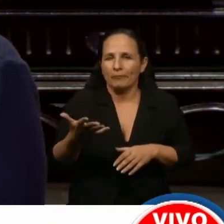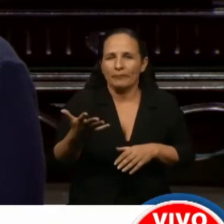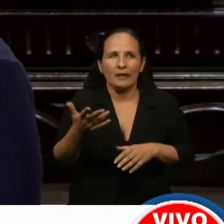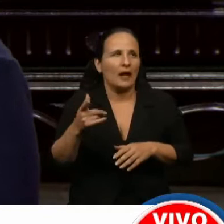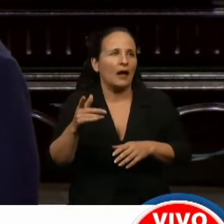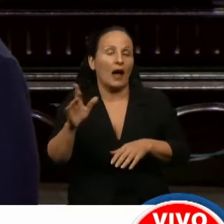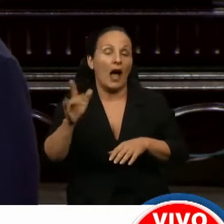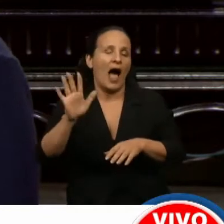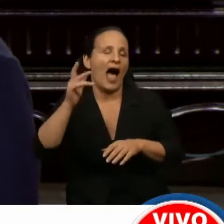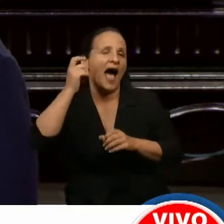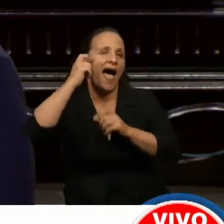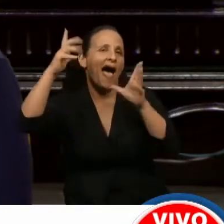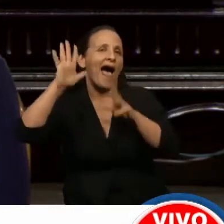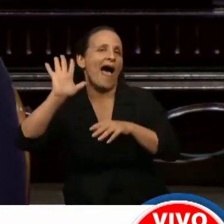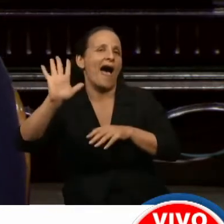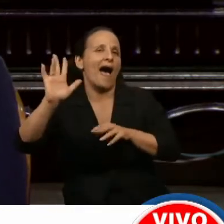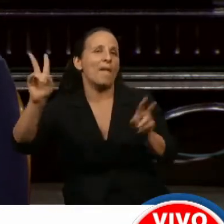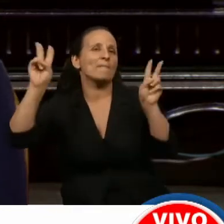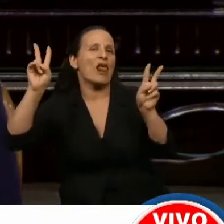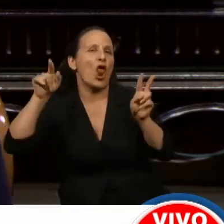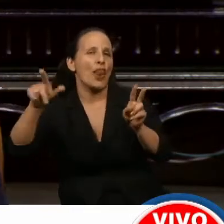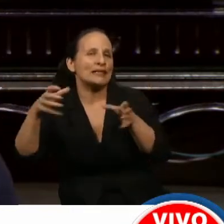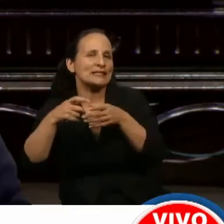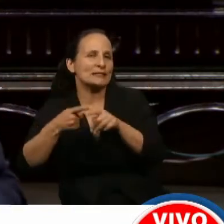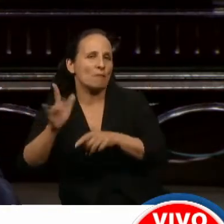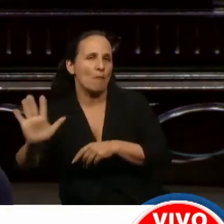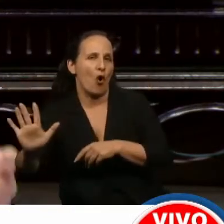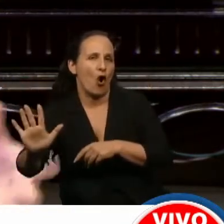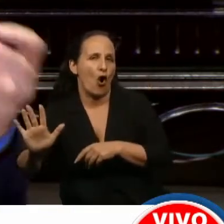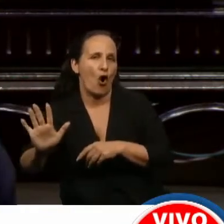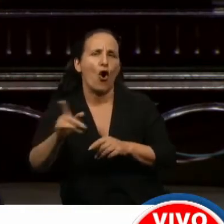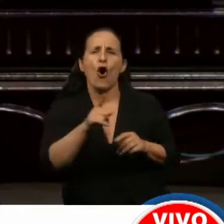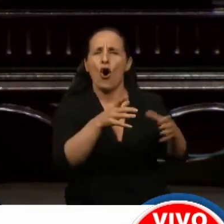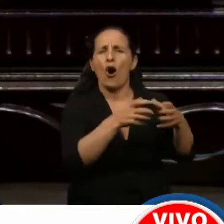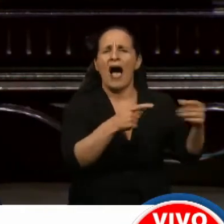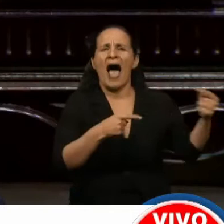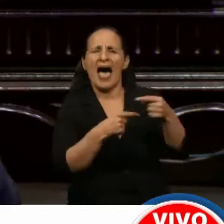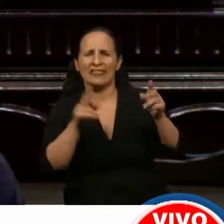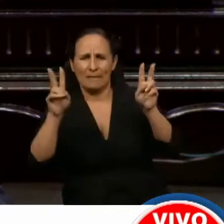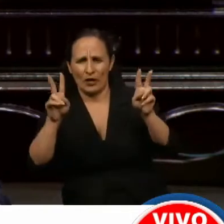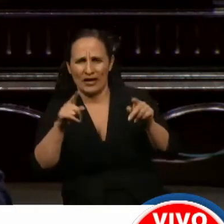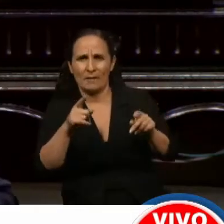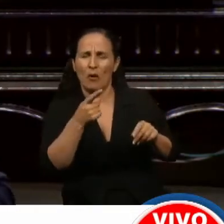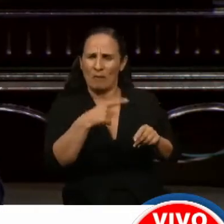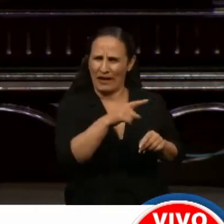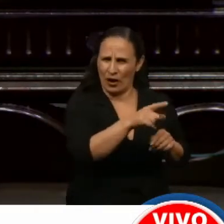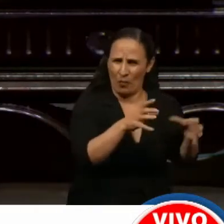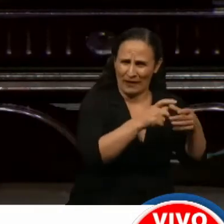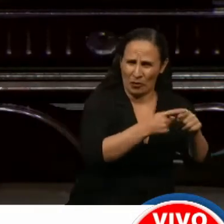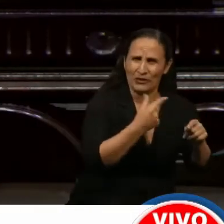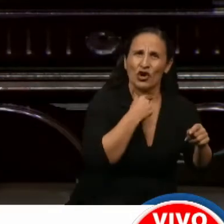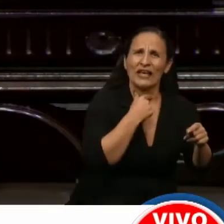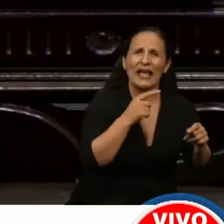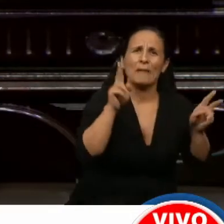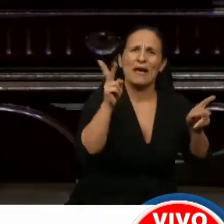del peronismo, ¿no? A pesar de que uno escucha a veces tanto antiperonismo, pero el jefe quiere afiliar a Perón.